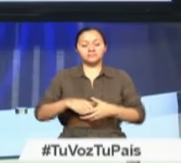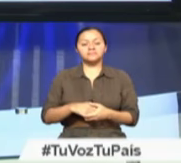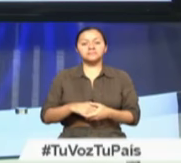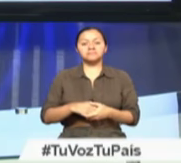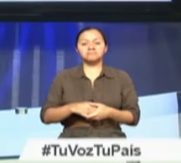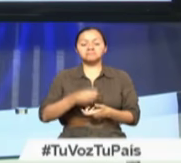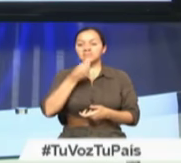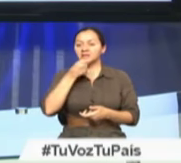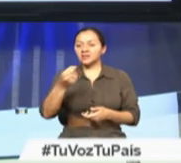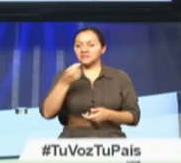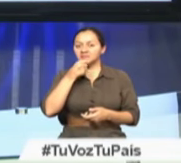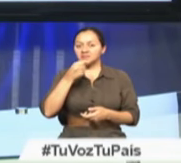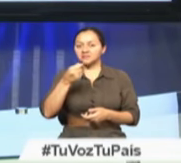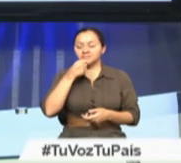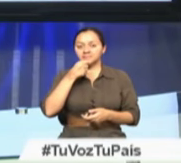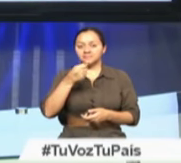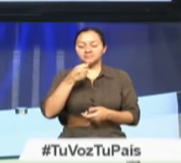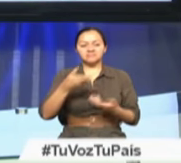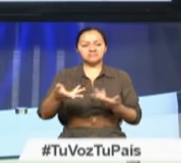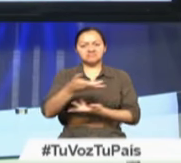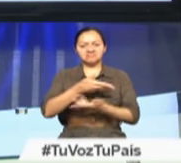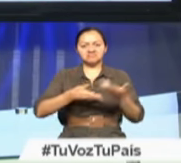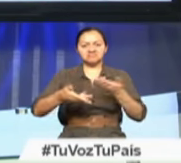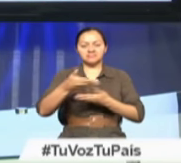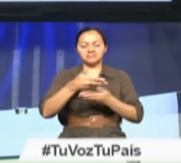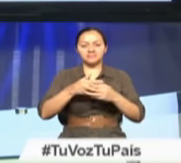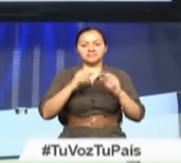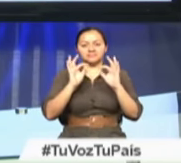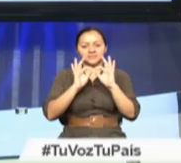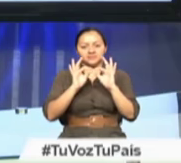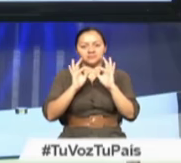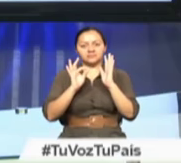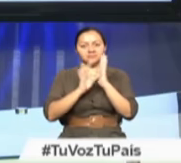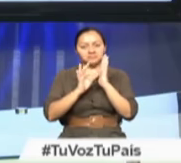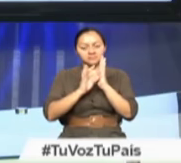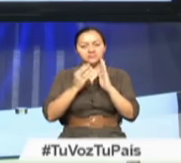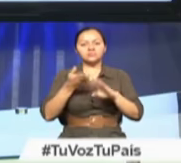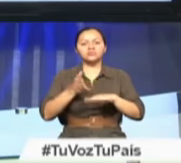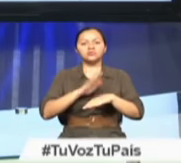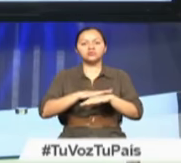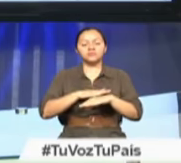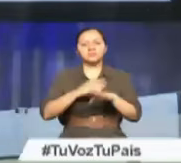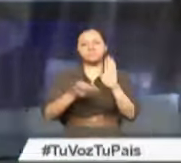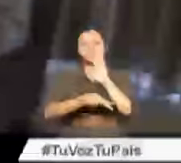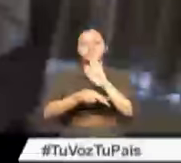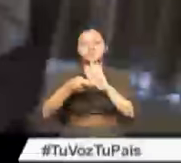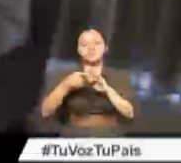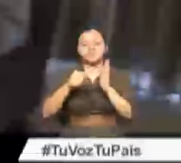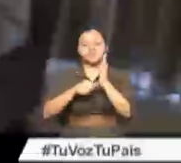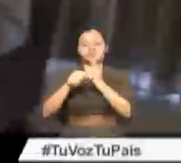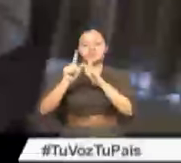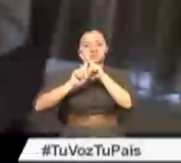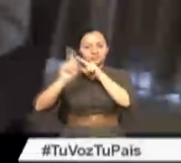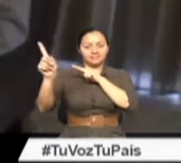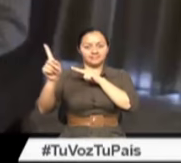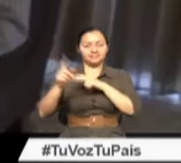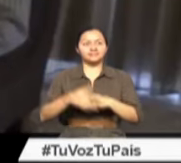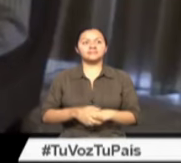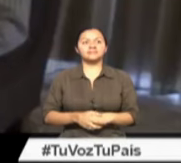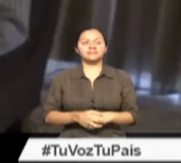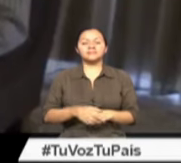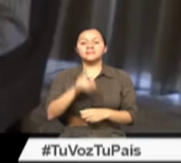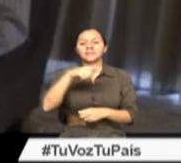propósito de las entrevistas que han circulado en redes de Carlos Pareja Yanuseli. Frente a los videos que han